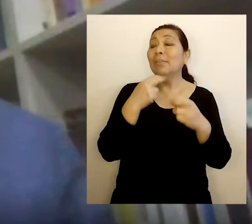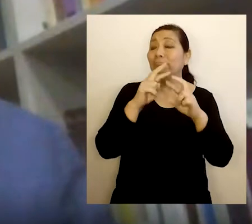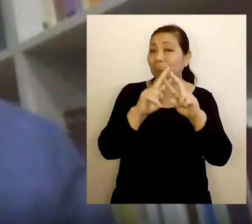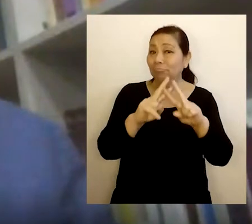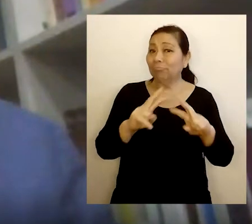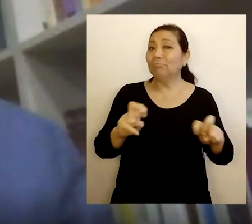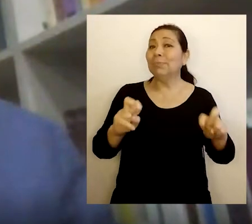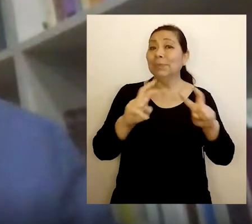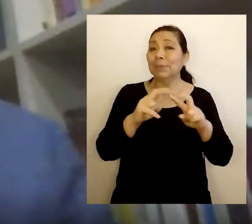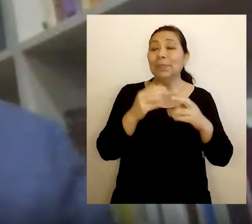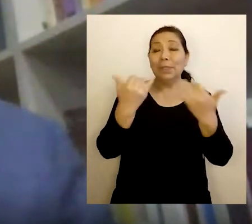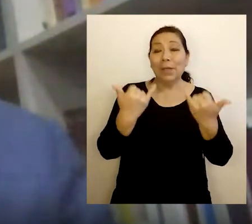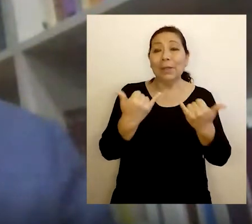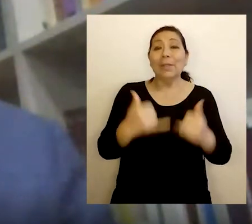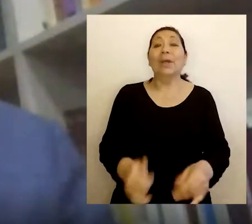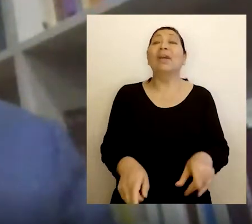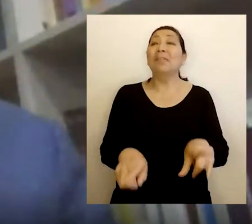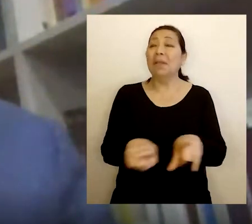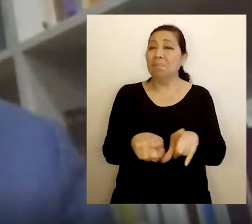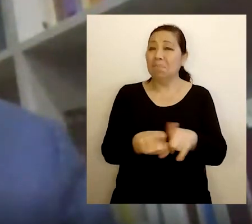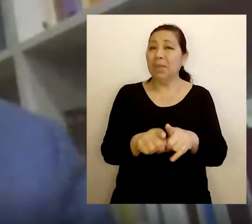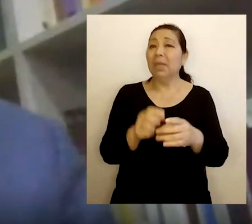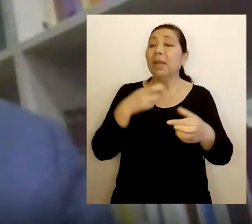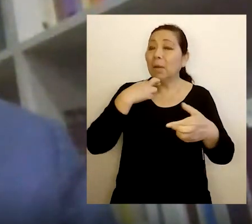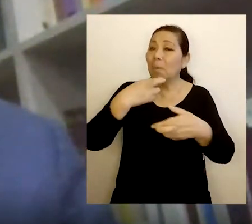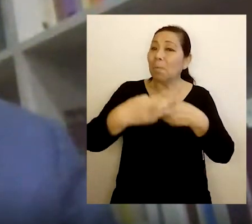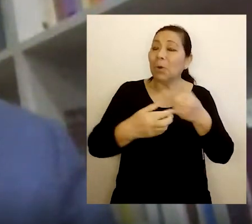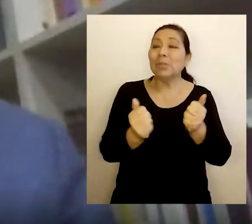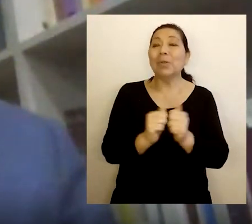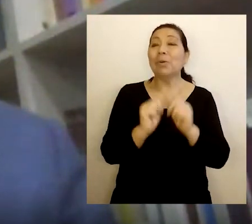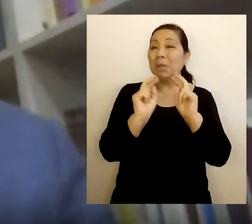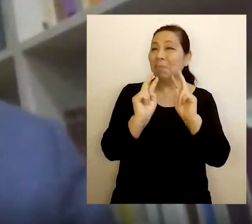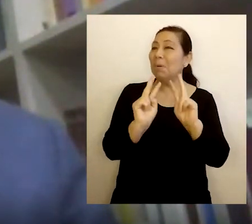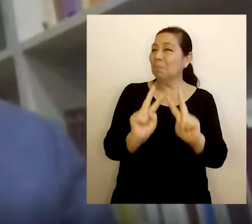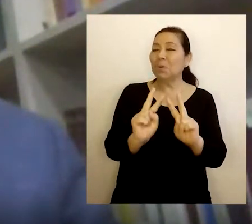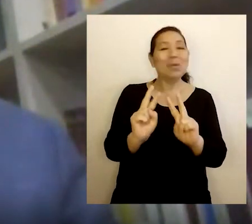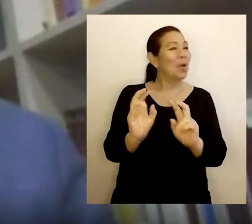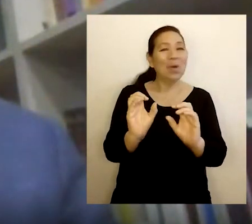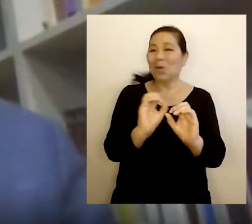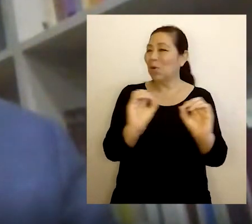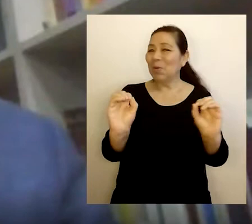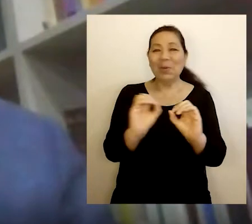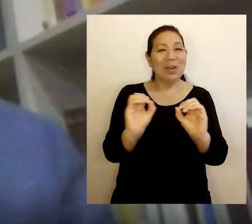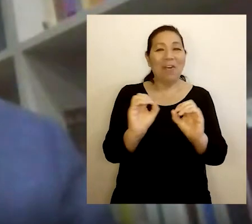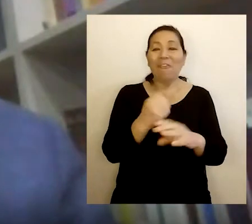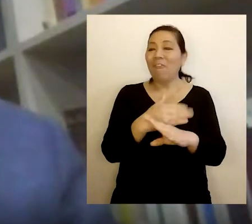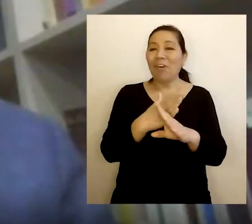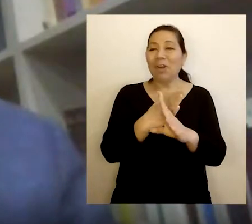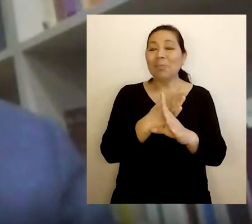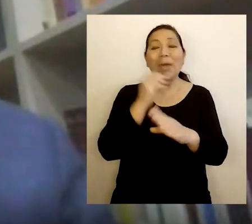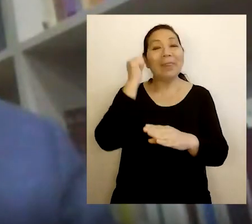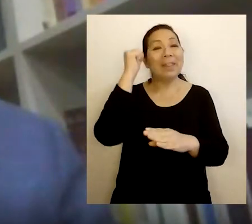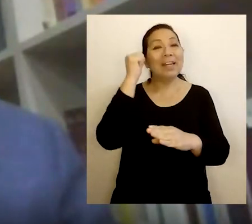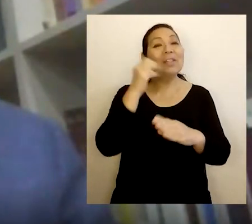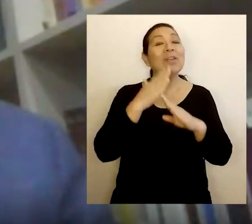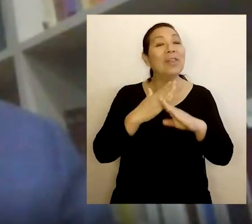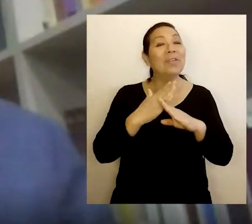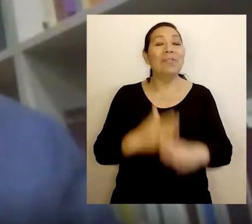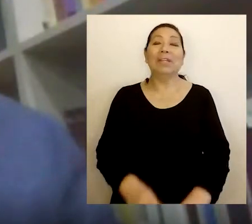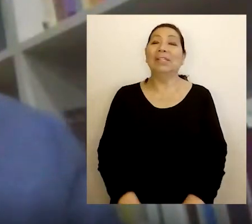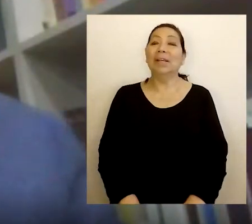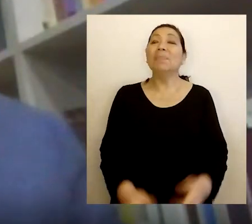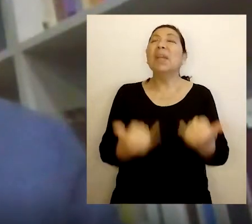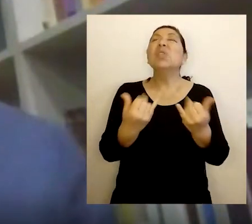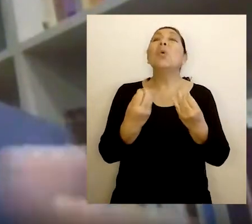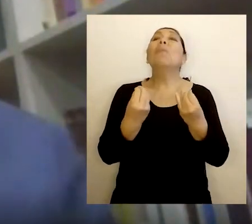analizamos los actuados que también obran en el proceso, vamos a ver de que no se ha afectado de ninguna forma el derecho de defensa. ¿Y